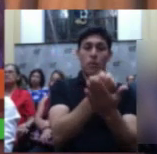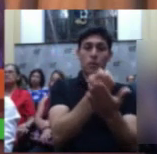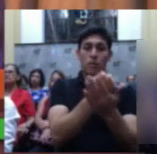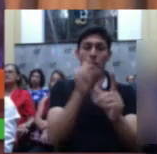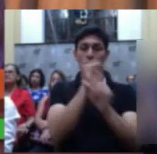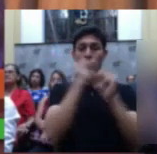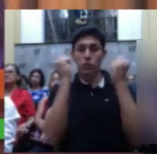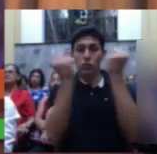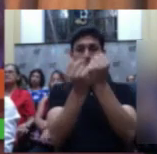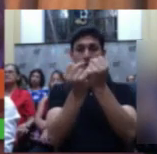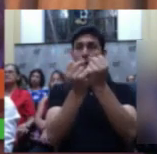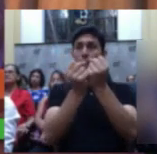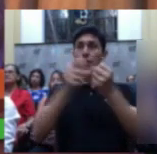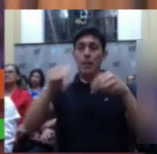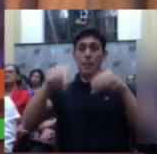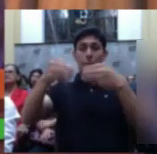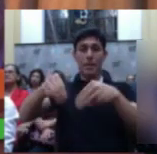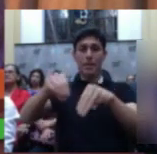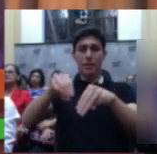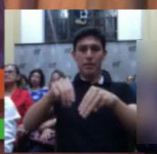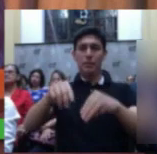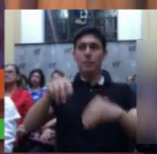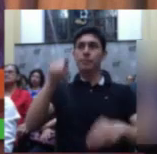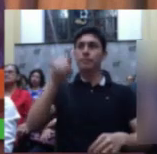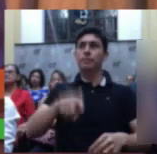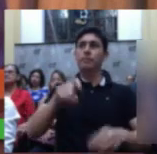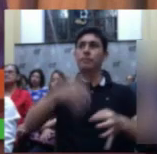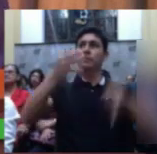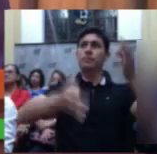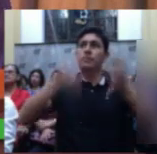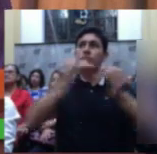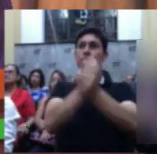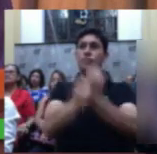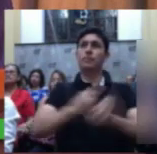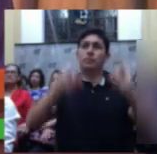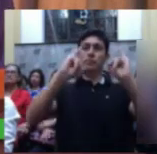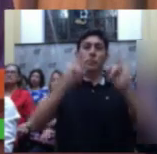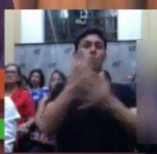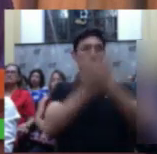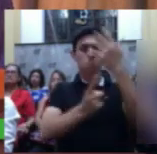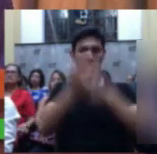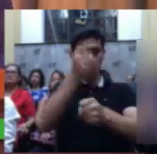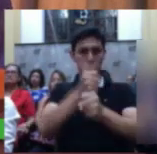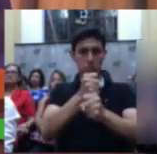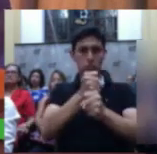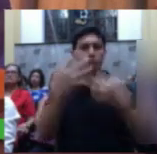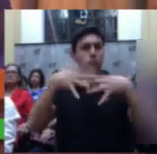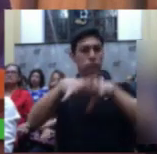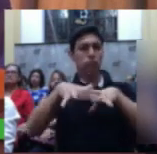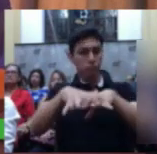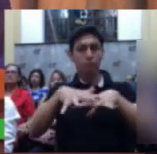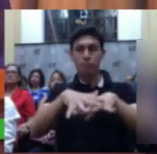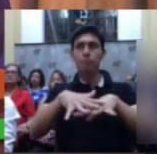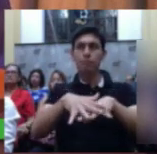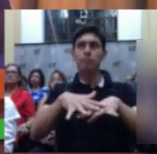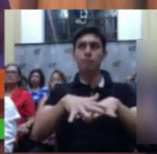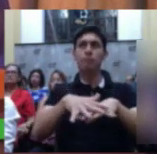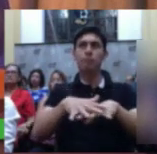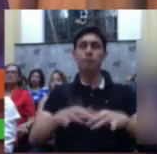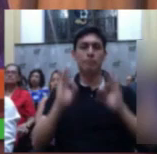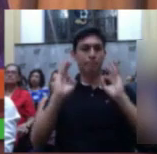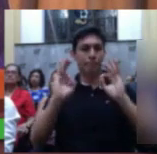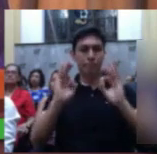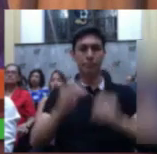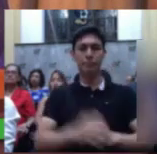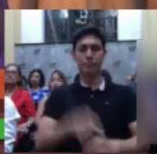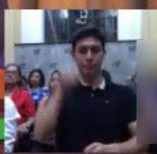mercado, requieren de un sistema de justicia independiente, confiable, accesible y eficiente. Esa